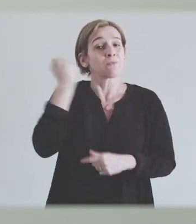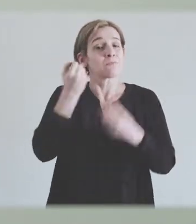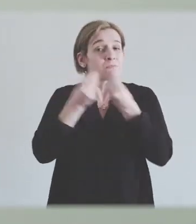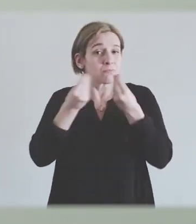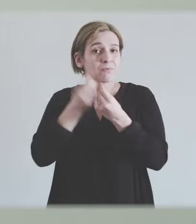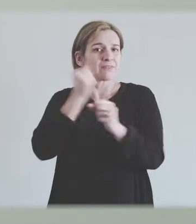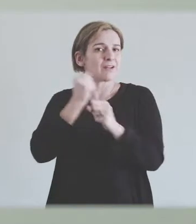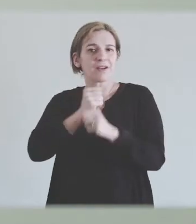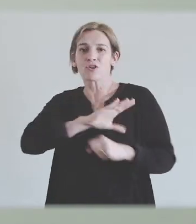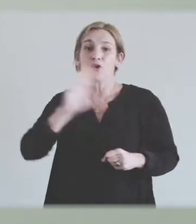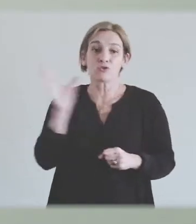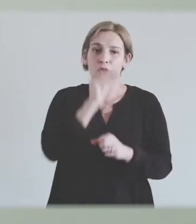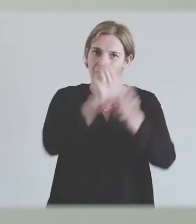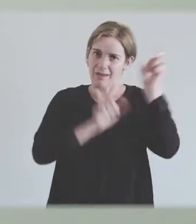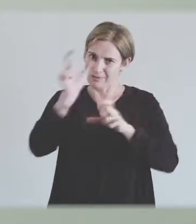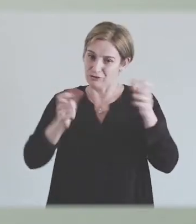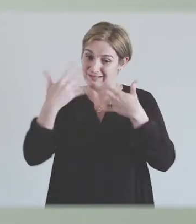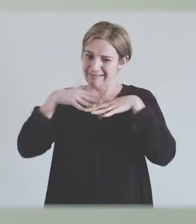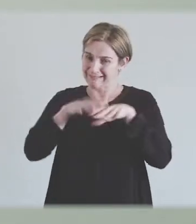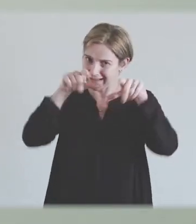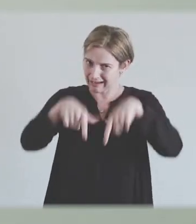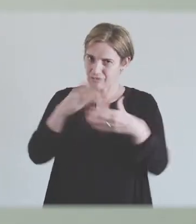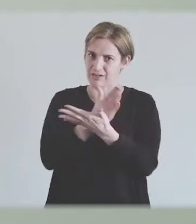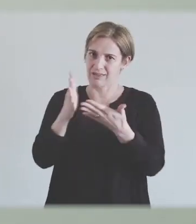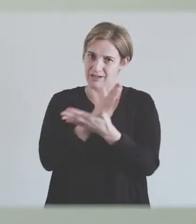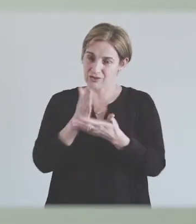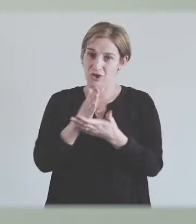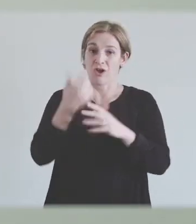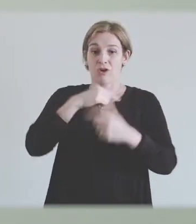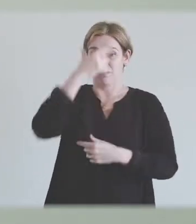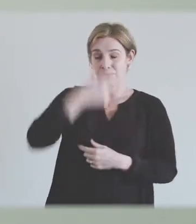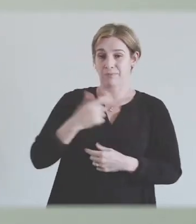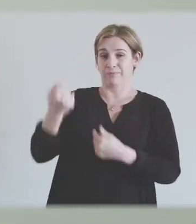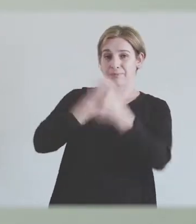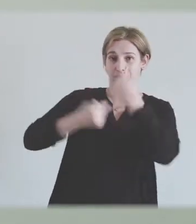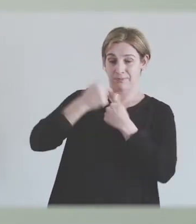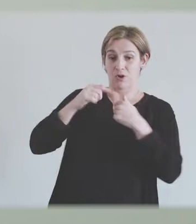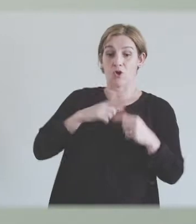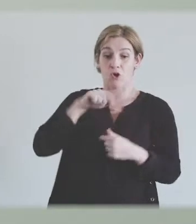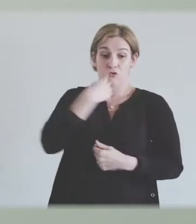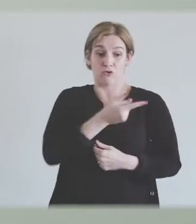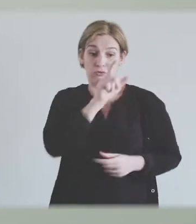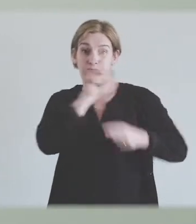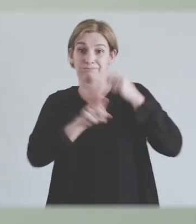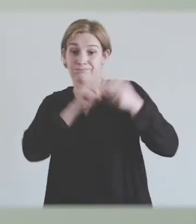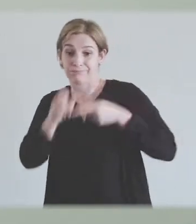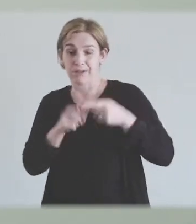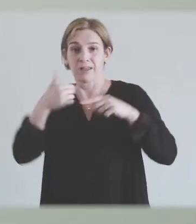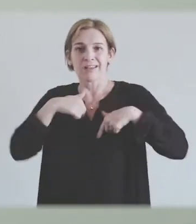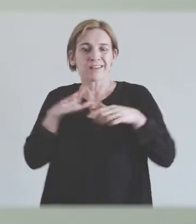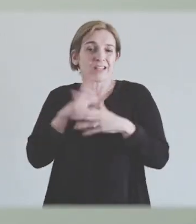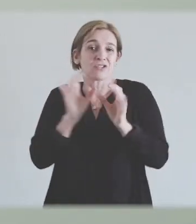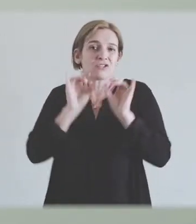importante trabajar con todos los afectados dentro del problema de la discriminación, con la víctima, con los que hicieron el acto de discriminación y con quienes